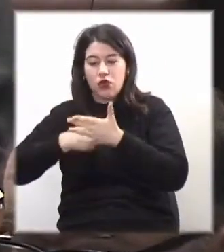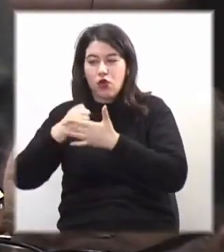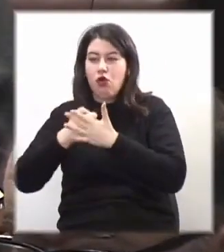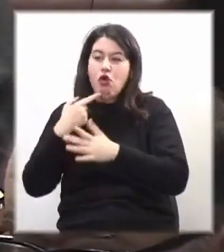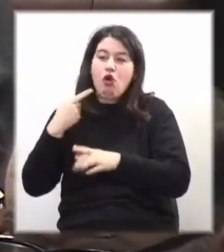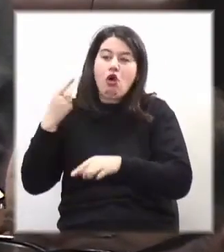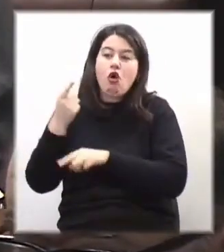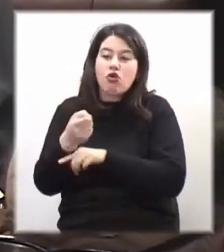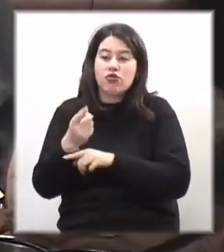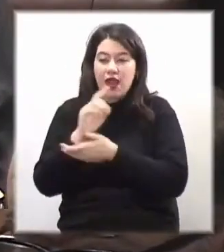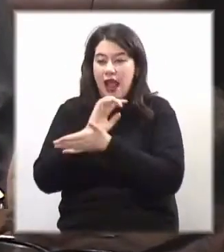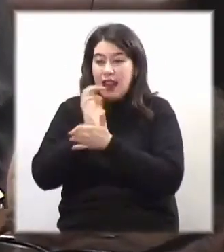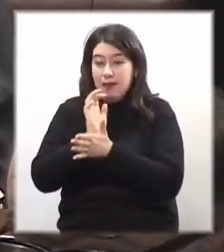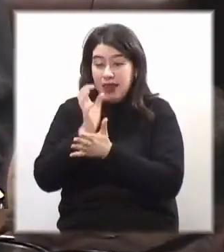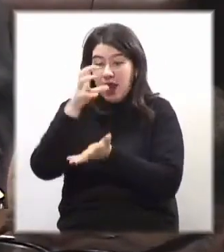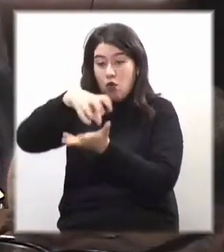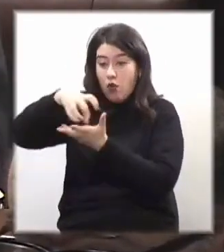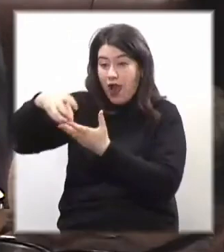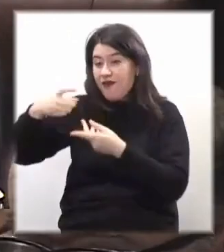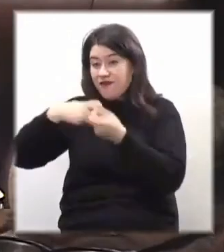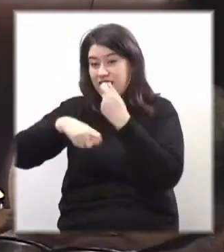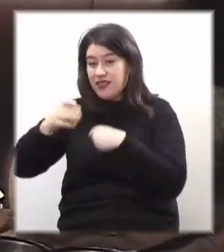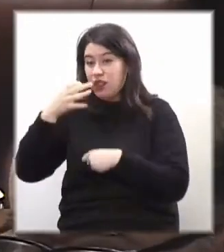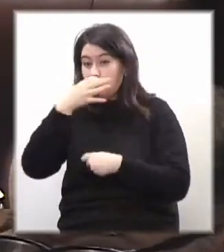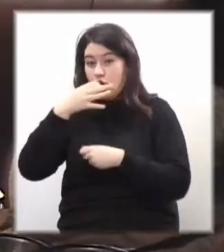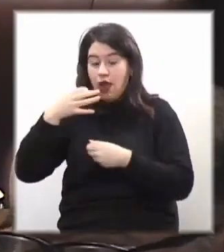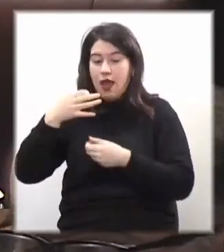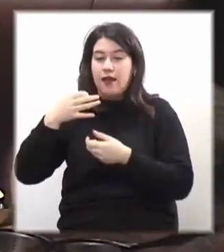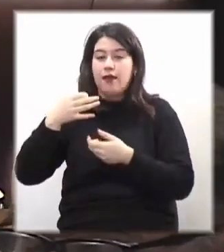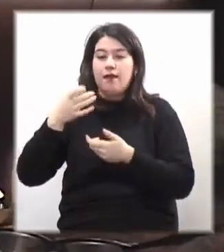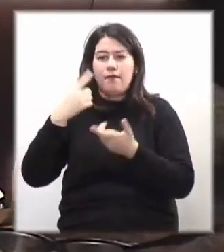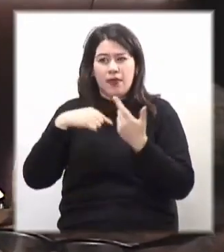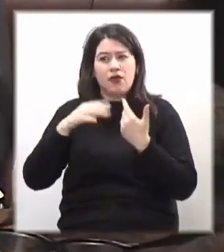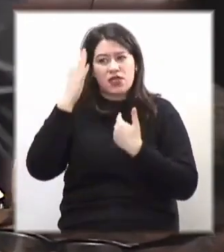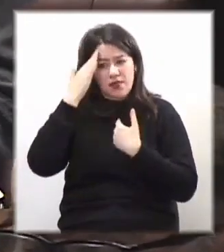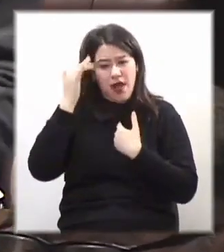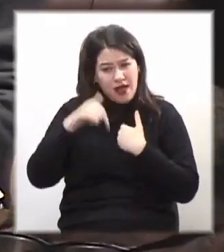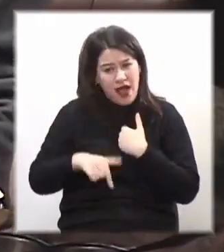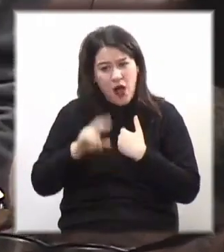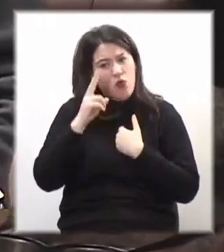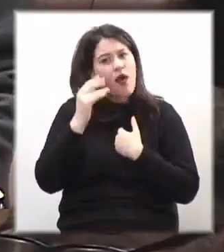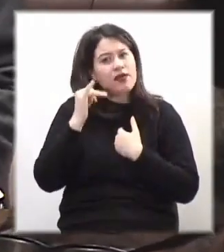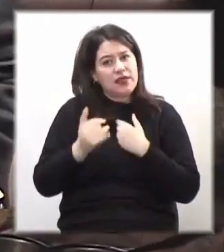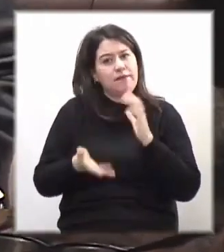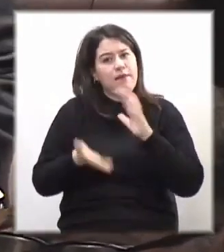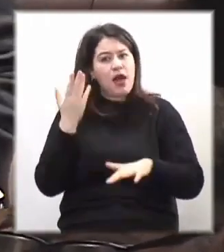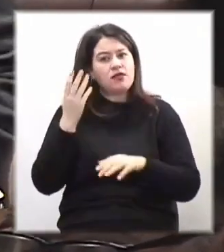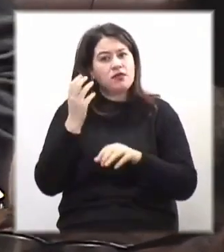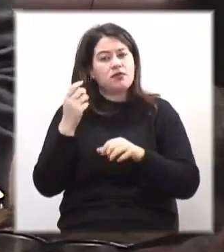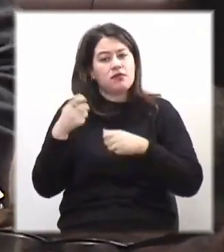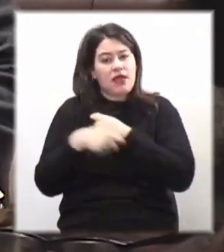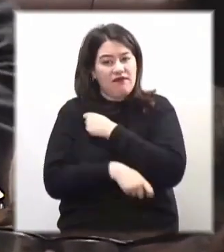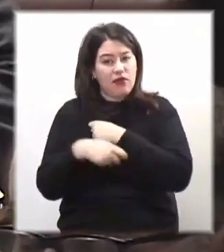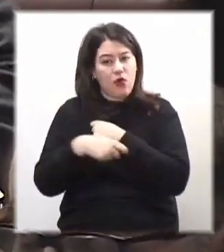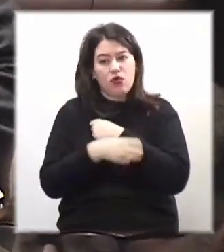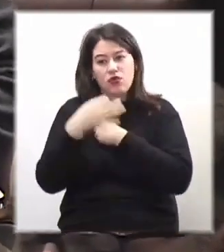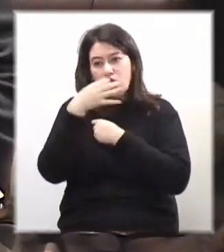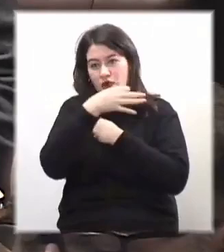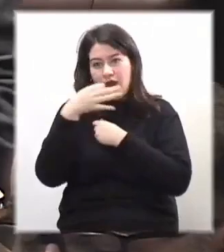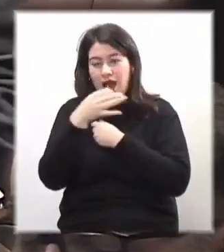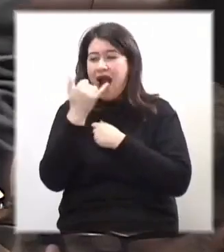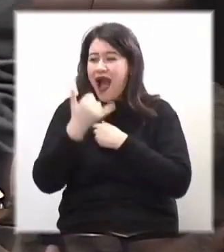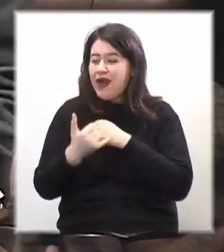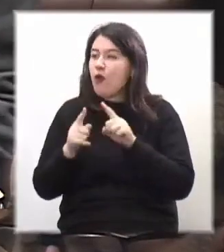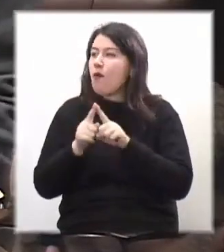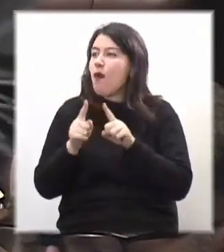menudeo lo que sabemos hoy es que por el Uruguay sí está pasando más droga Por ende cuando se nos dice de que hay un récord de